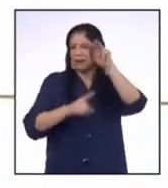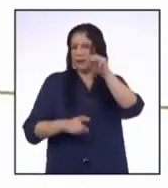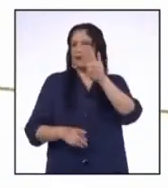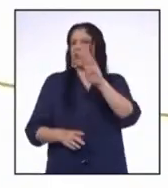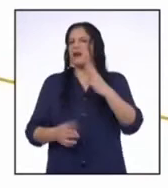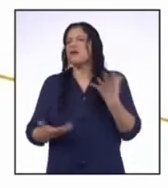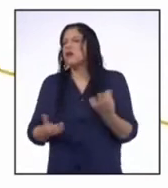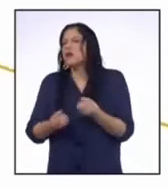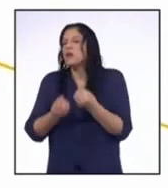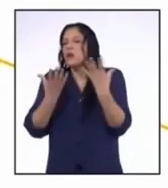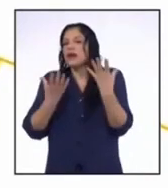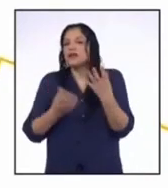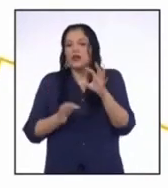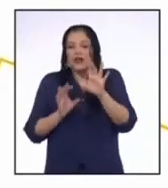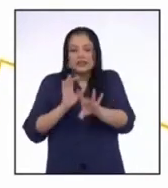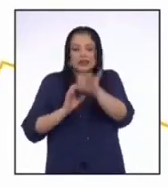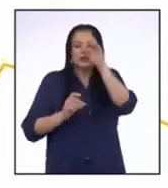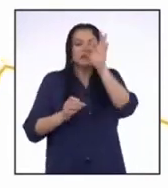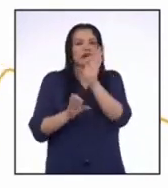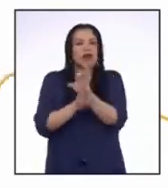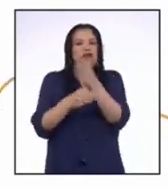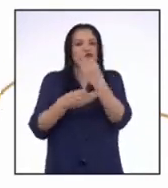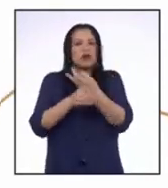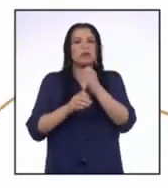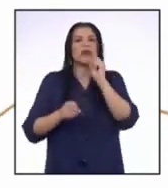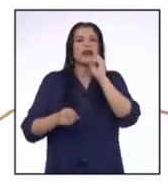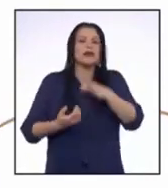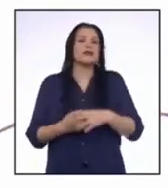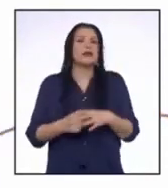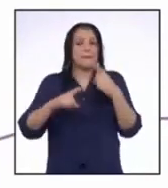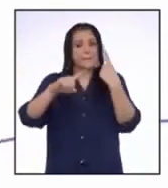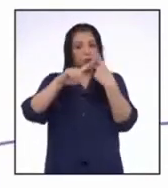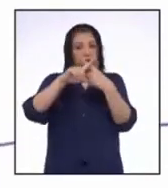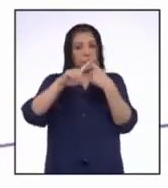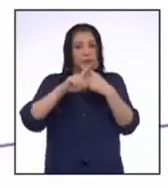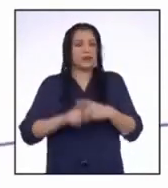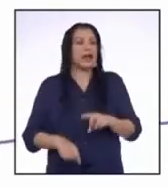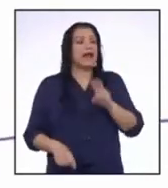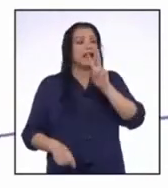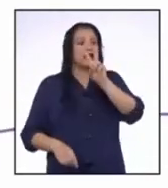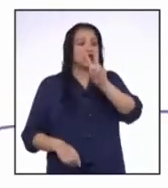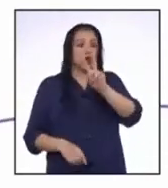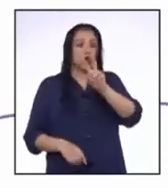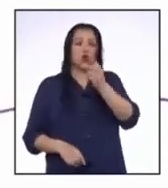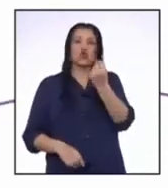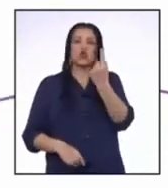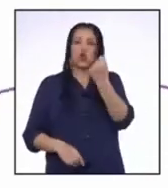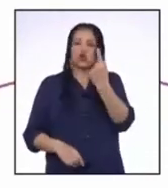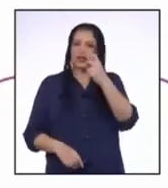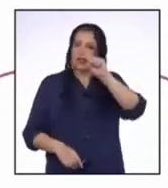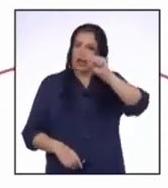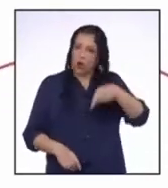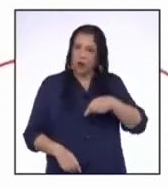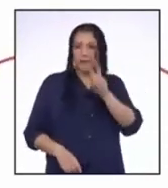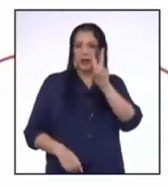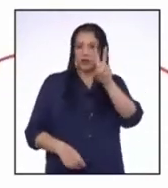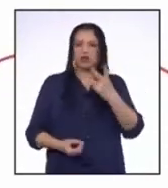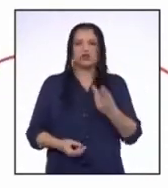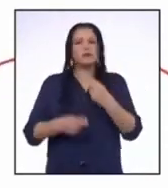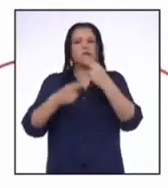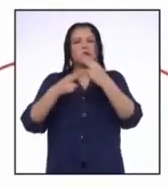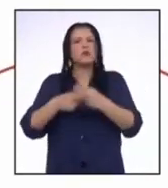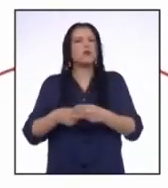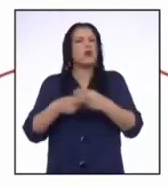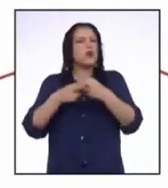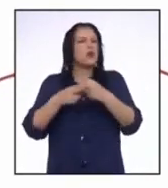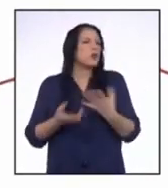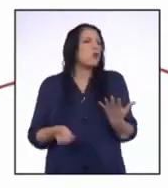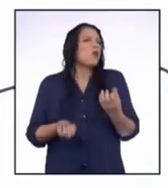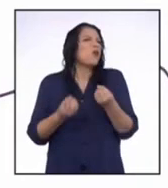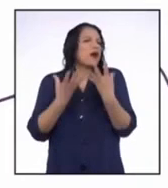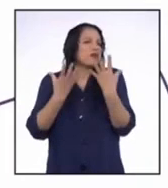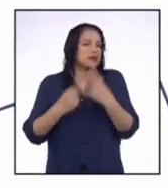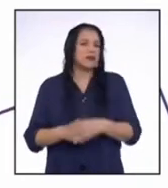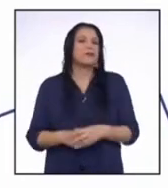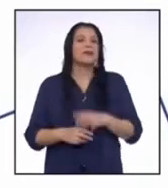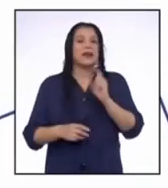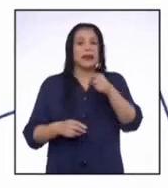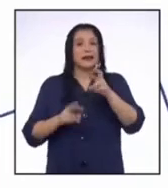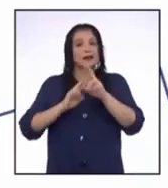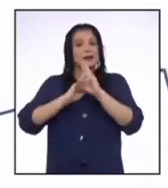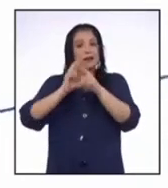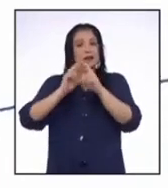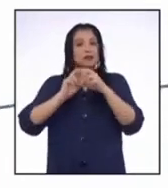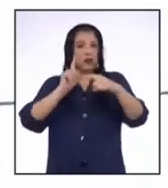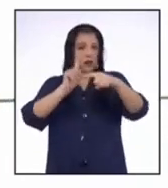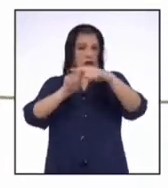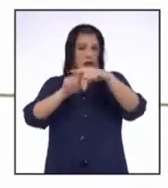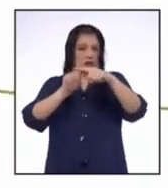metabólica basal, seleccioné la fórmula que indica multiplicar 2 enteros 2 décimos por el valor del peso en kilogramos y a ese